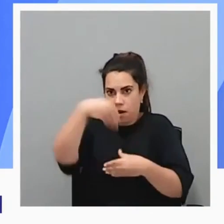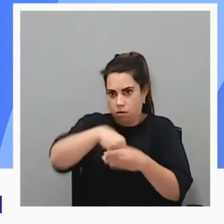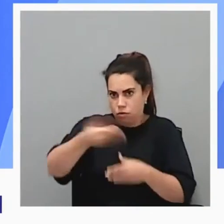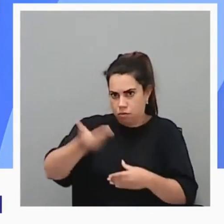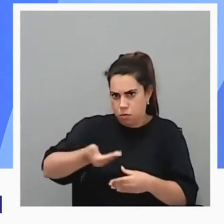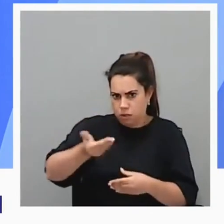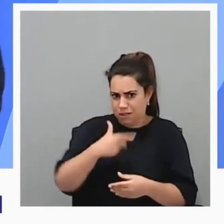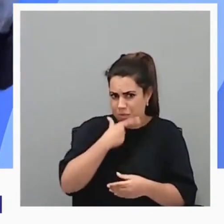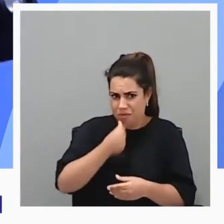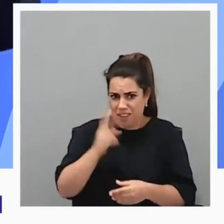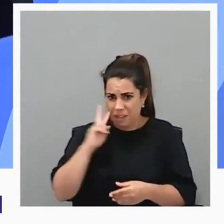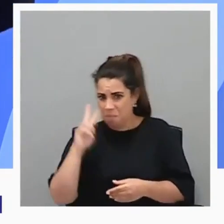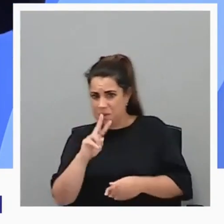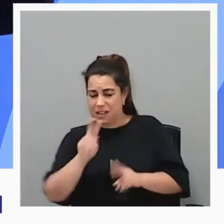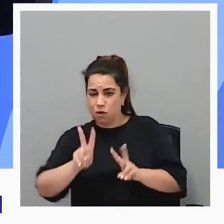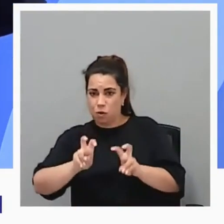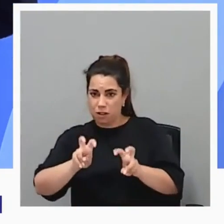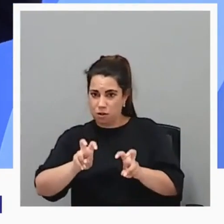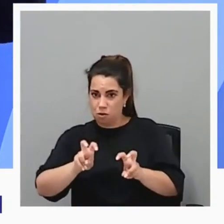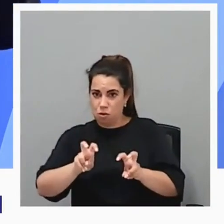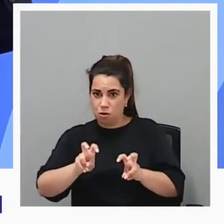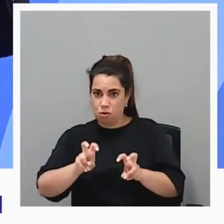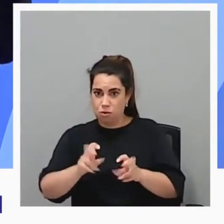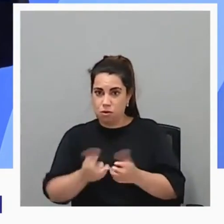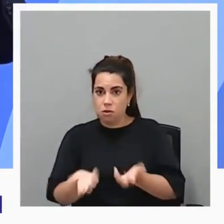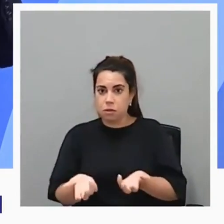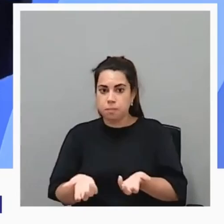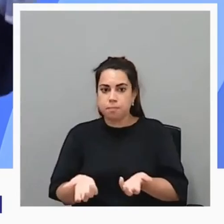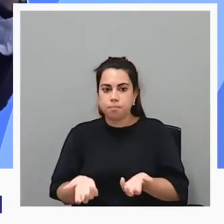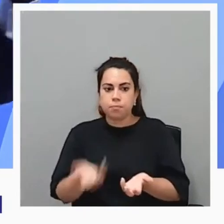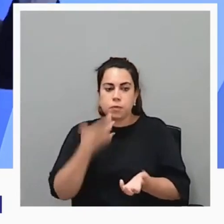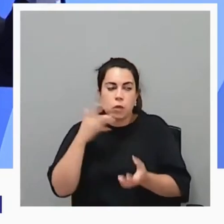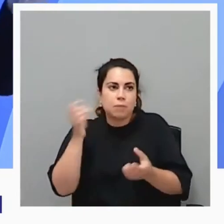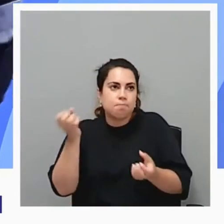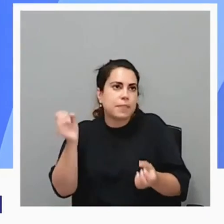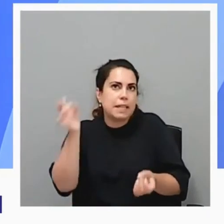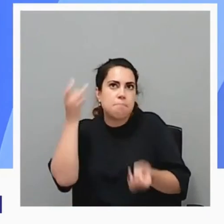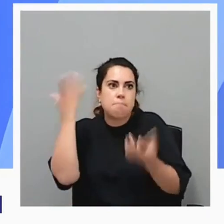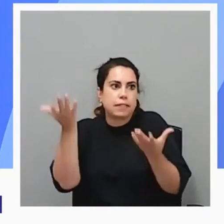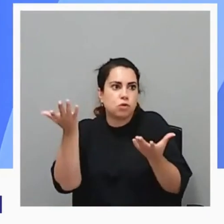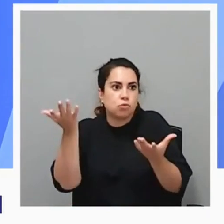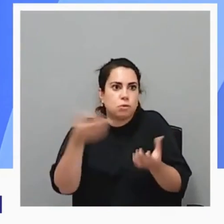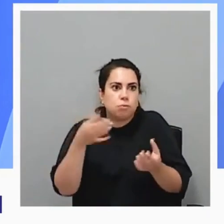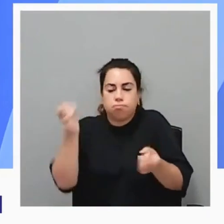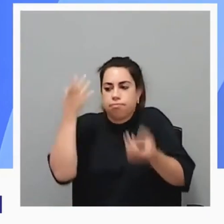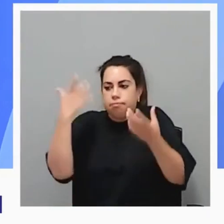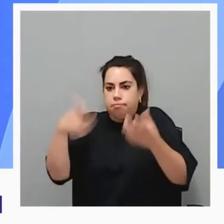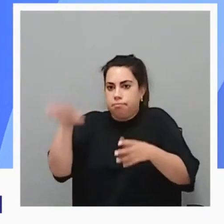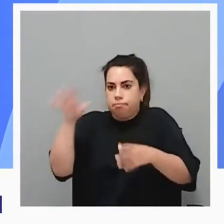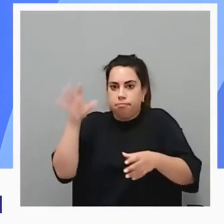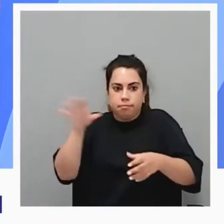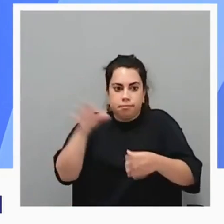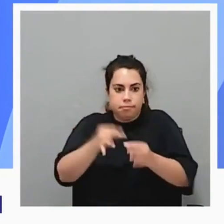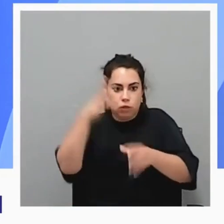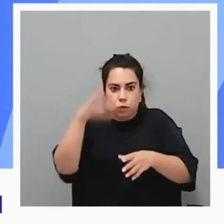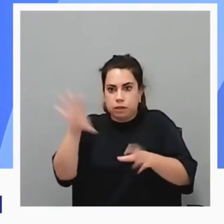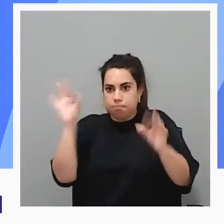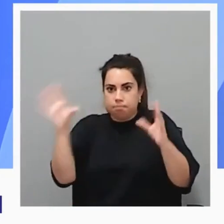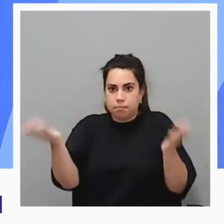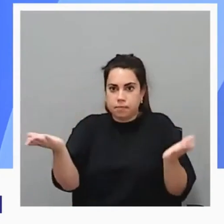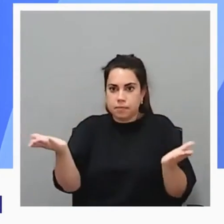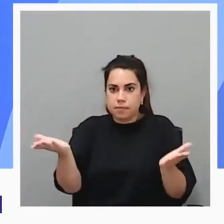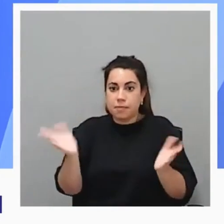observarla. Inventos que aparecían al azar, pero concentraciones